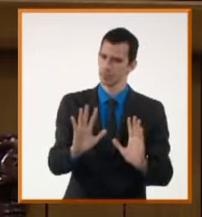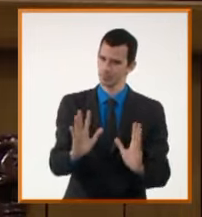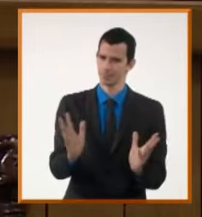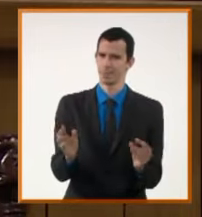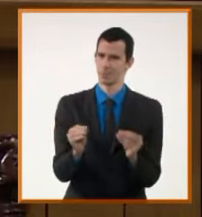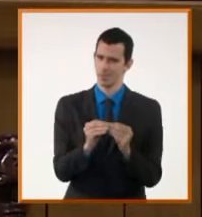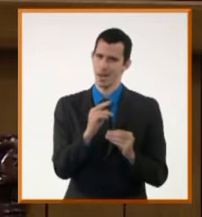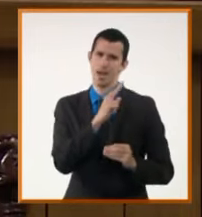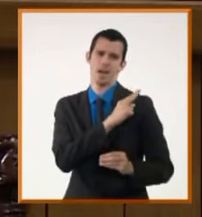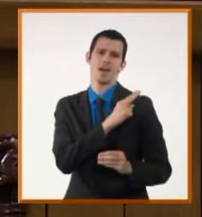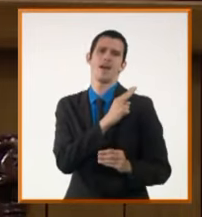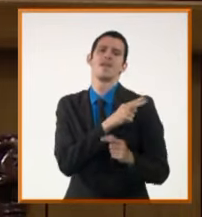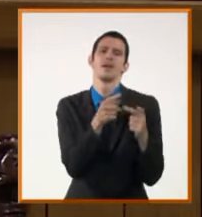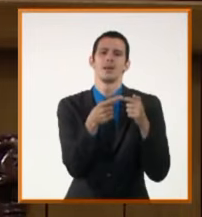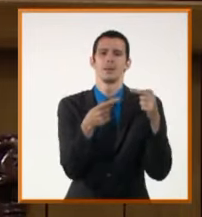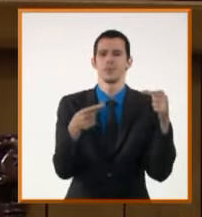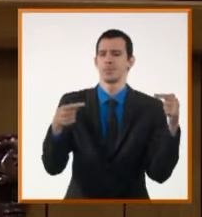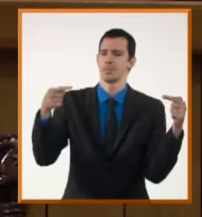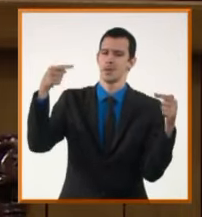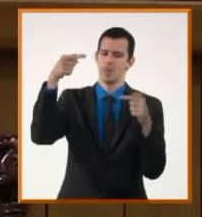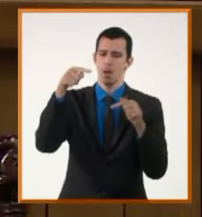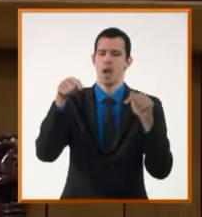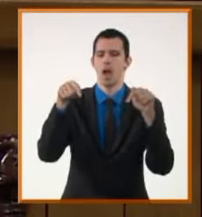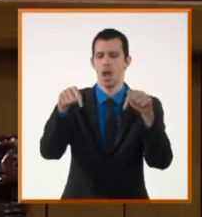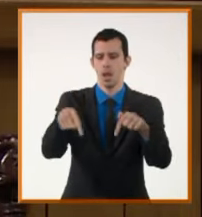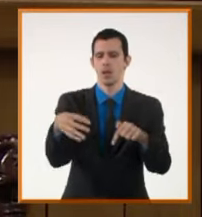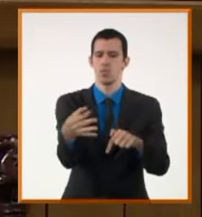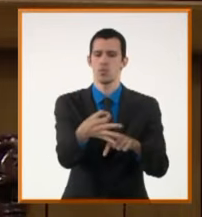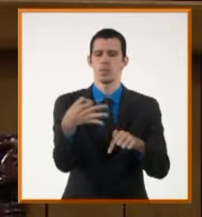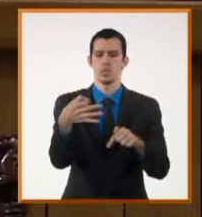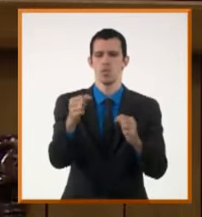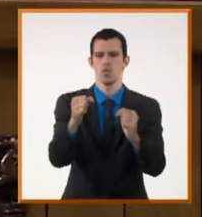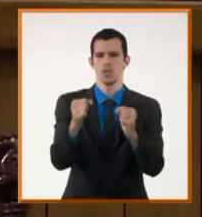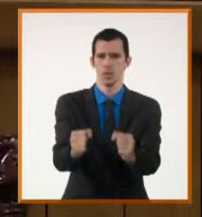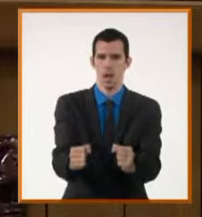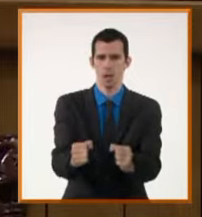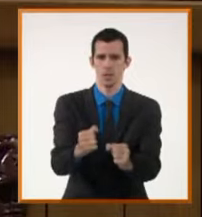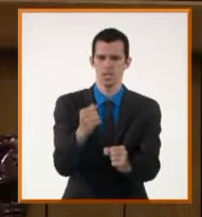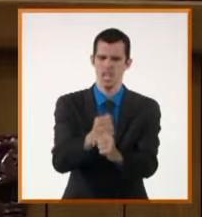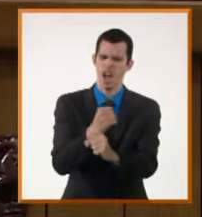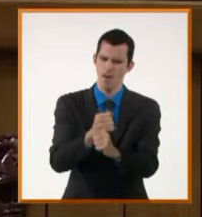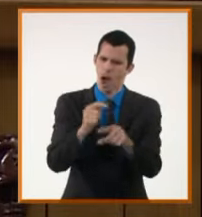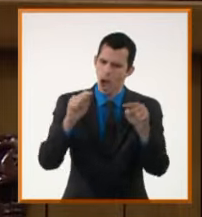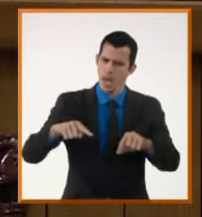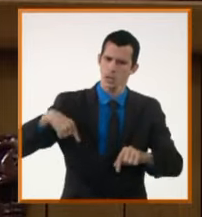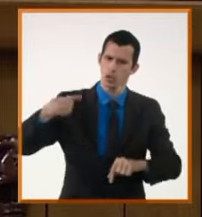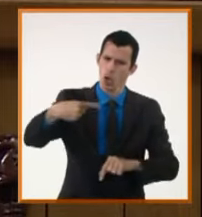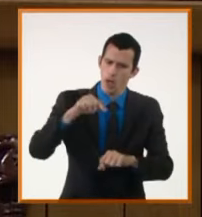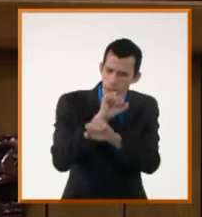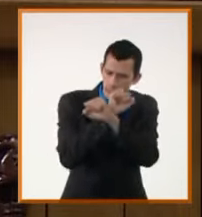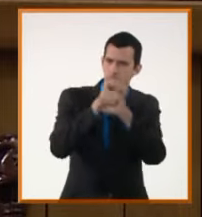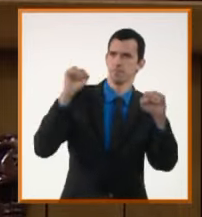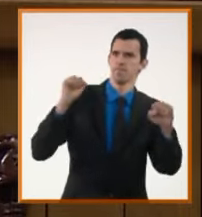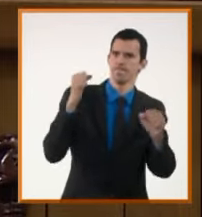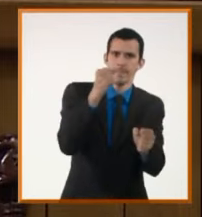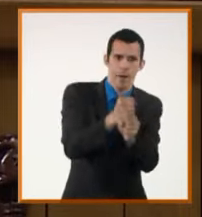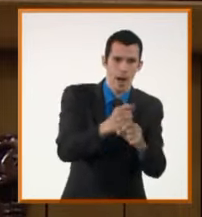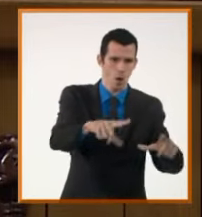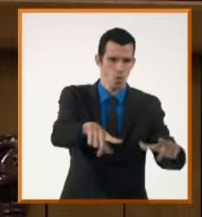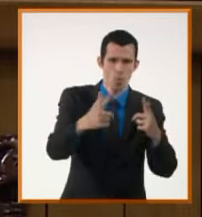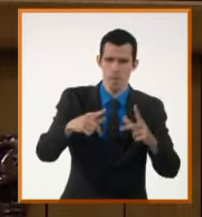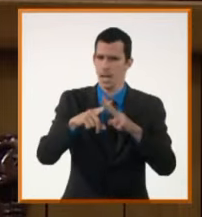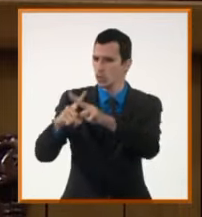más. Pero lo peor no es eso, es que muchas de las reuniones no dan nada, ni se toman